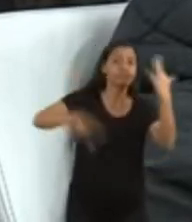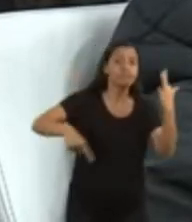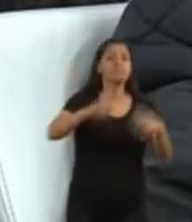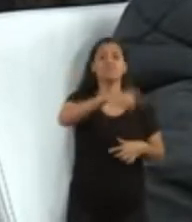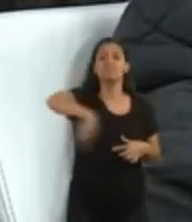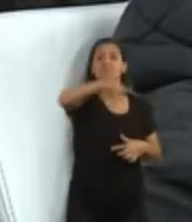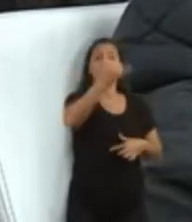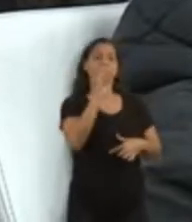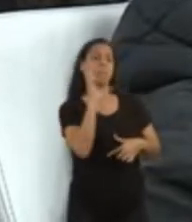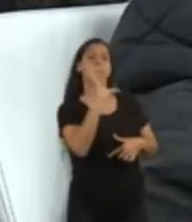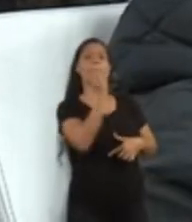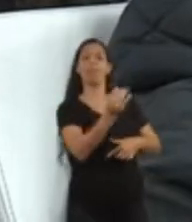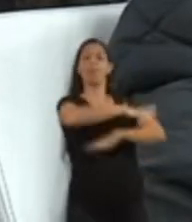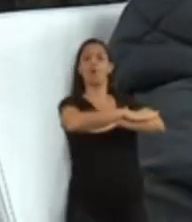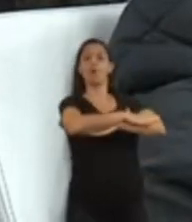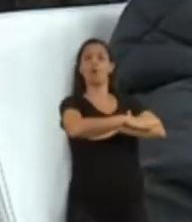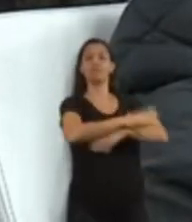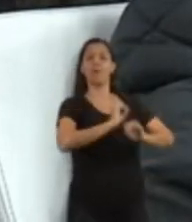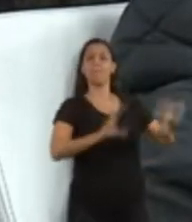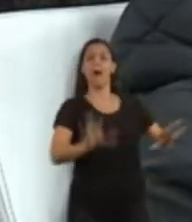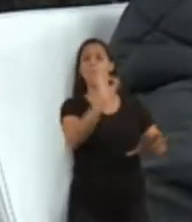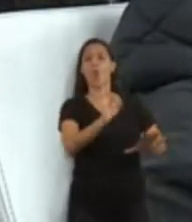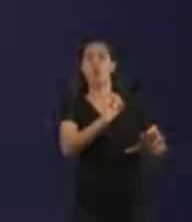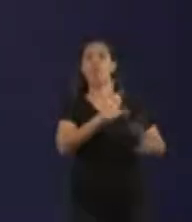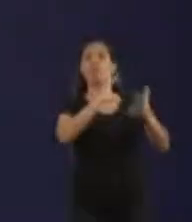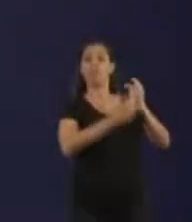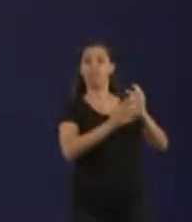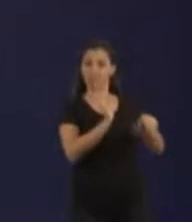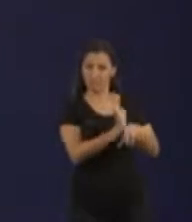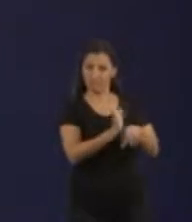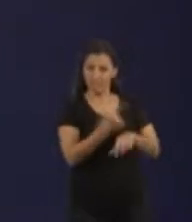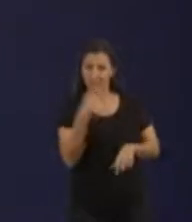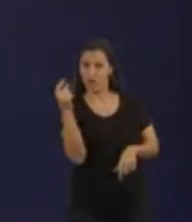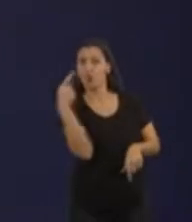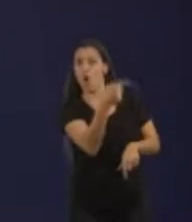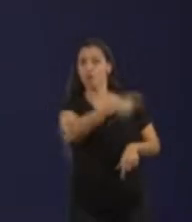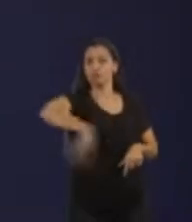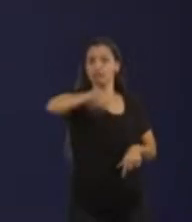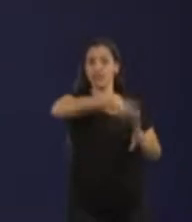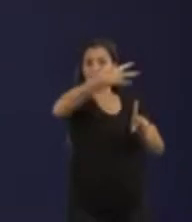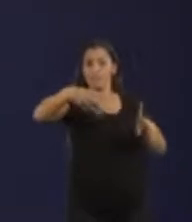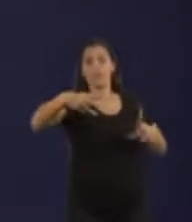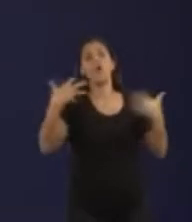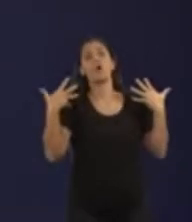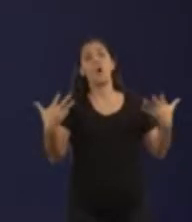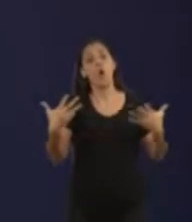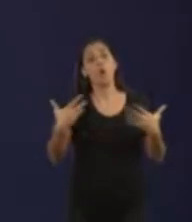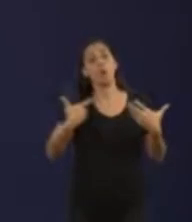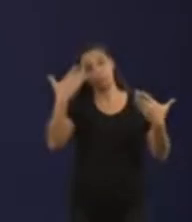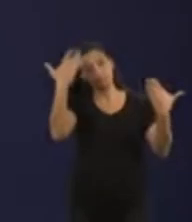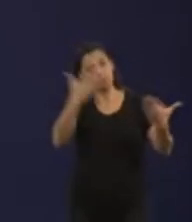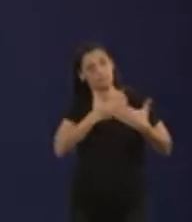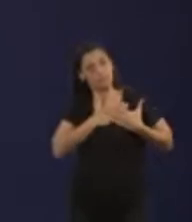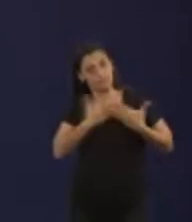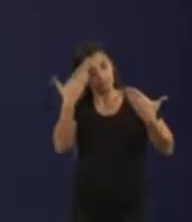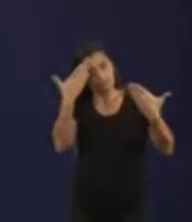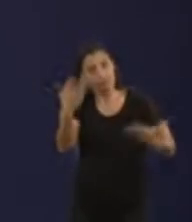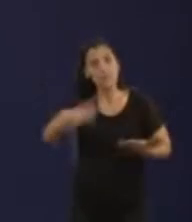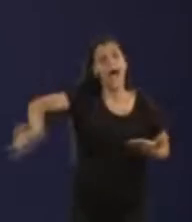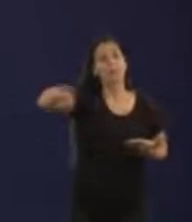conductas insanas Y autodestructivas gracias Bueno por supuesto que las condolencias a la familia eh a la de todas las